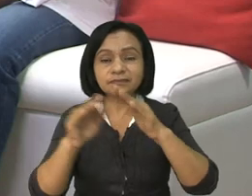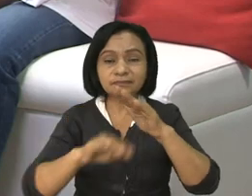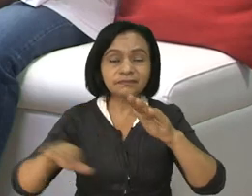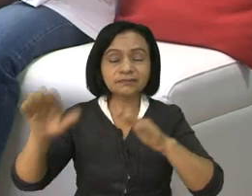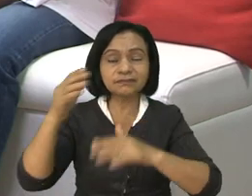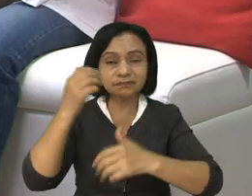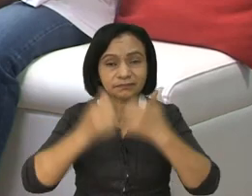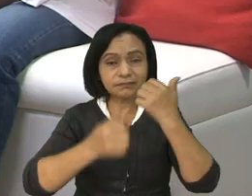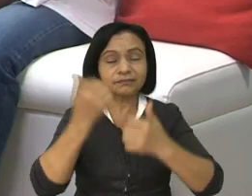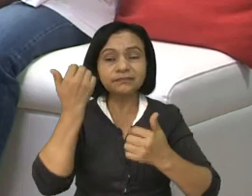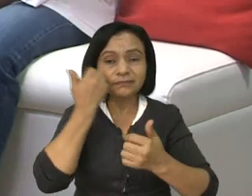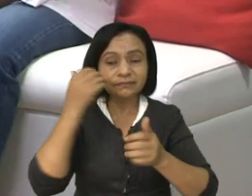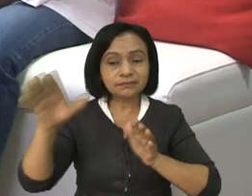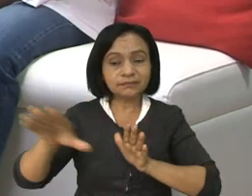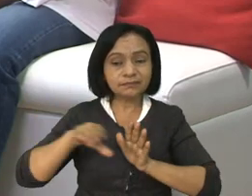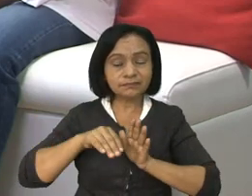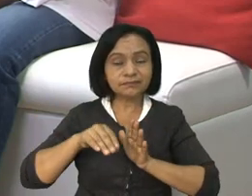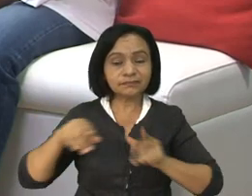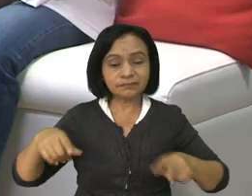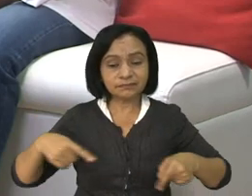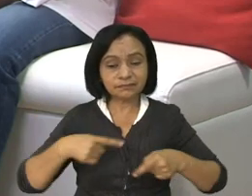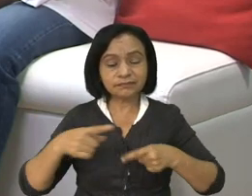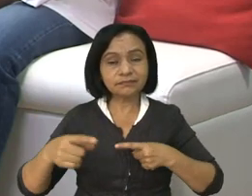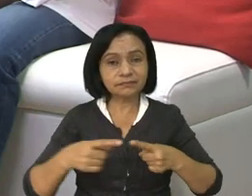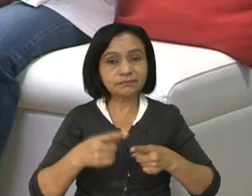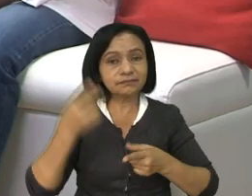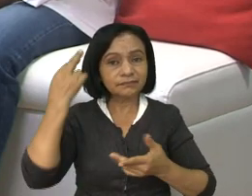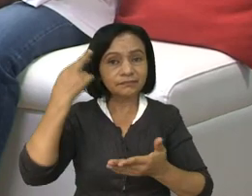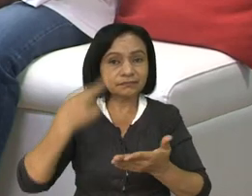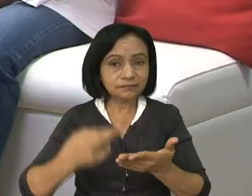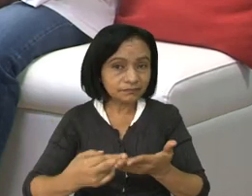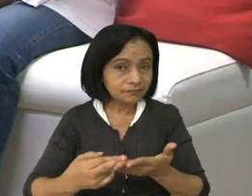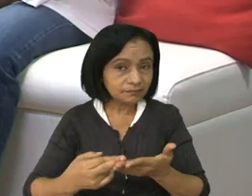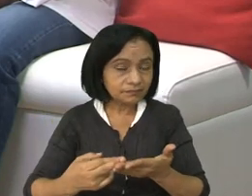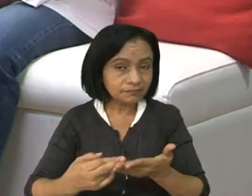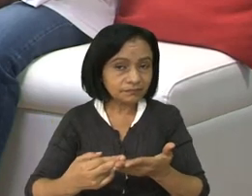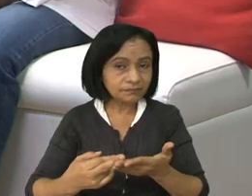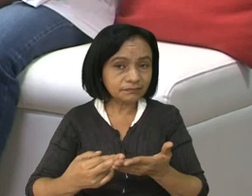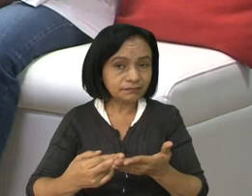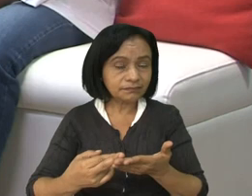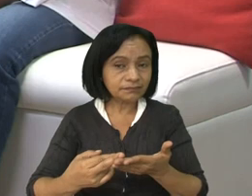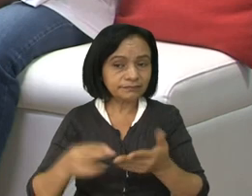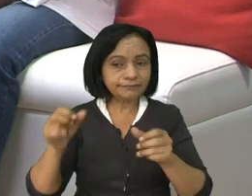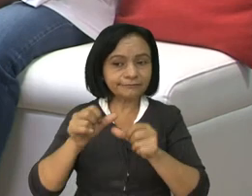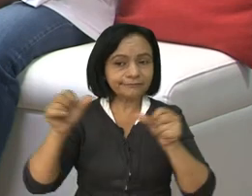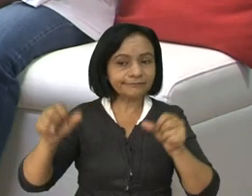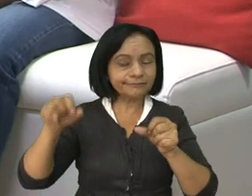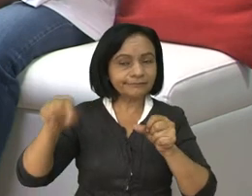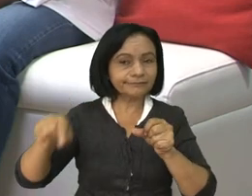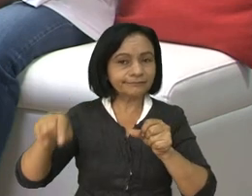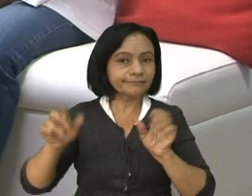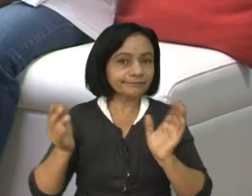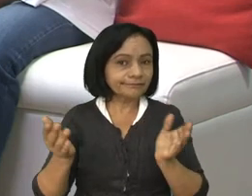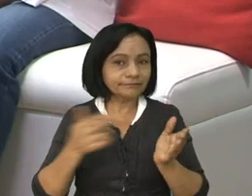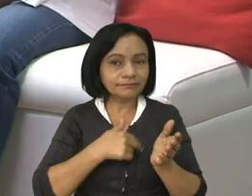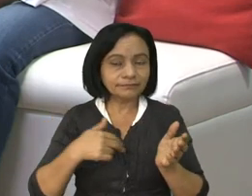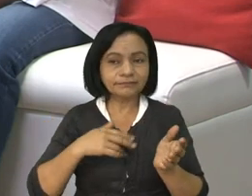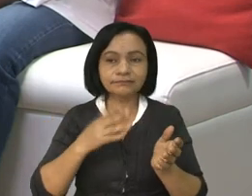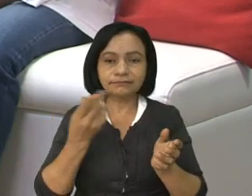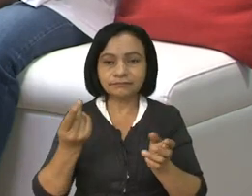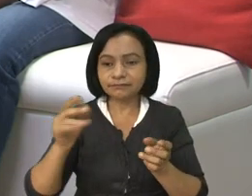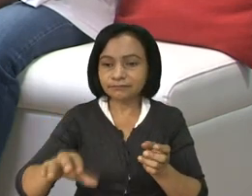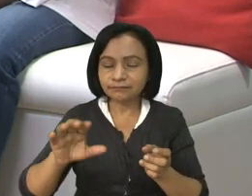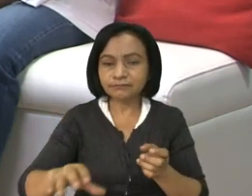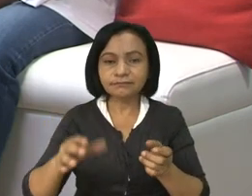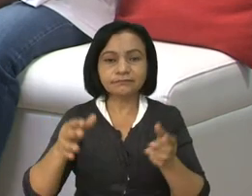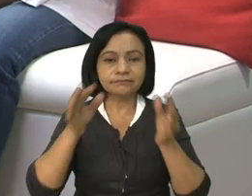riesgo de tener enfermedades parasitarias. Recordemos que uno de los huéspedes es el animal. Uh-huh. Y no solo estamos hablando del perro,